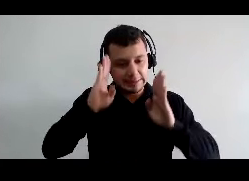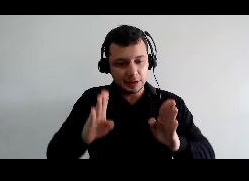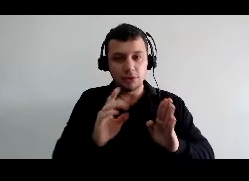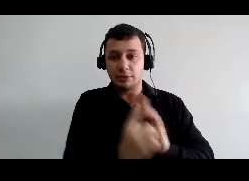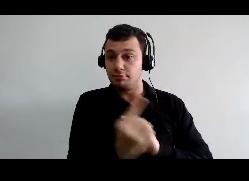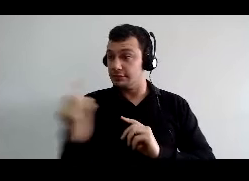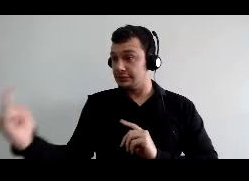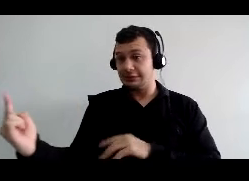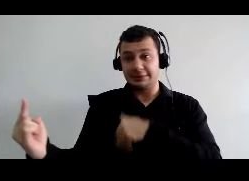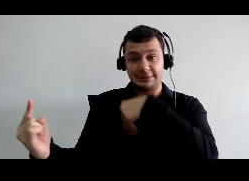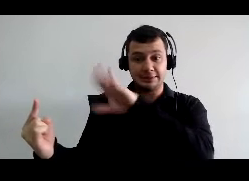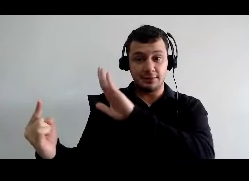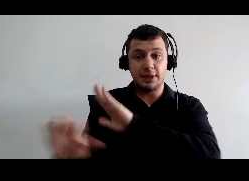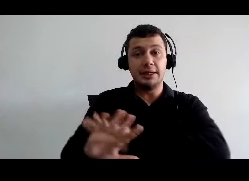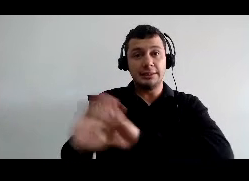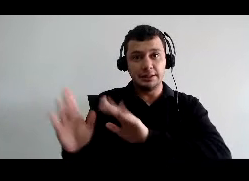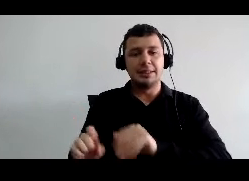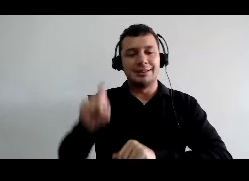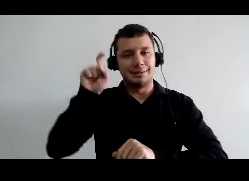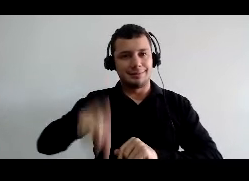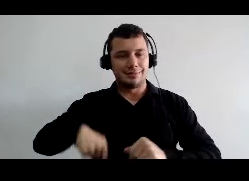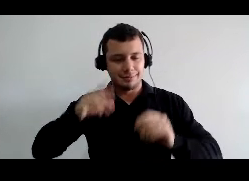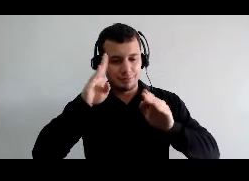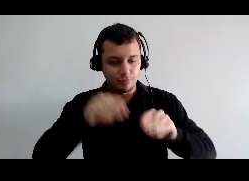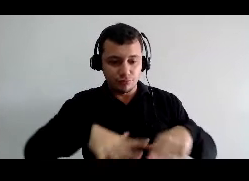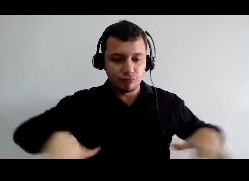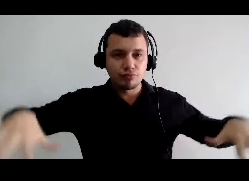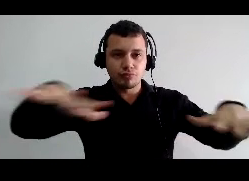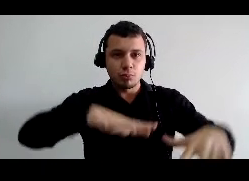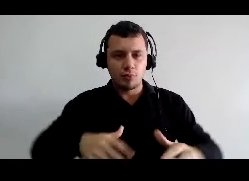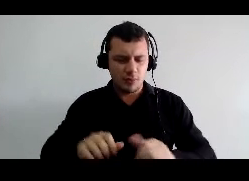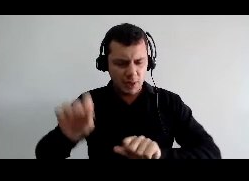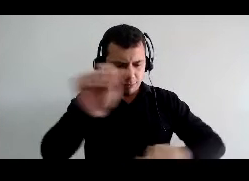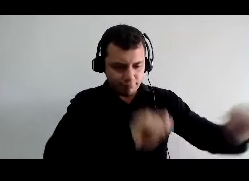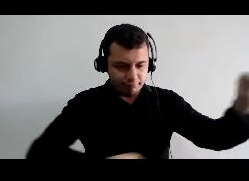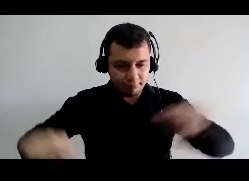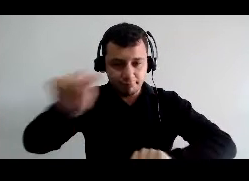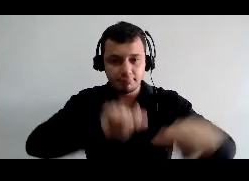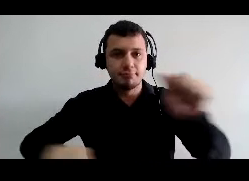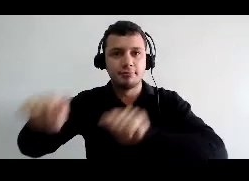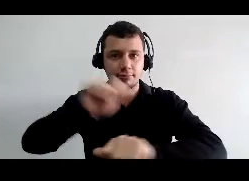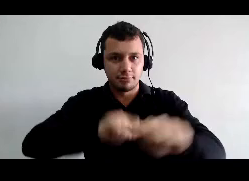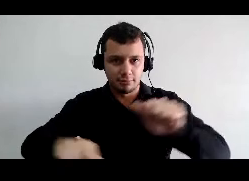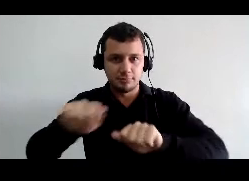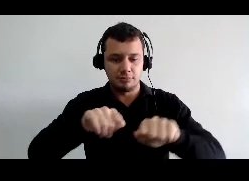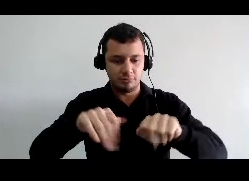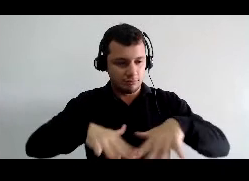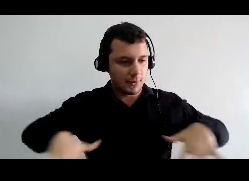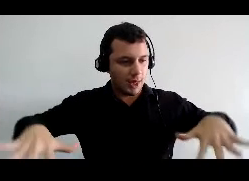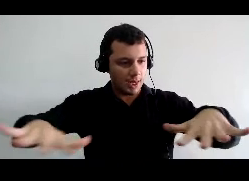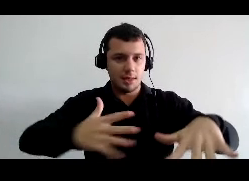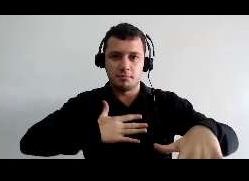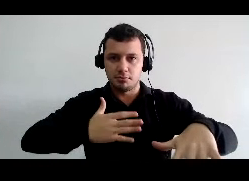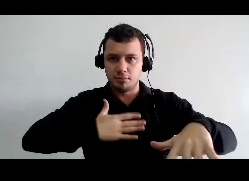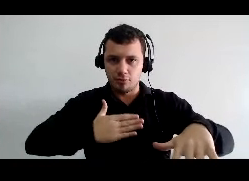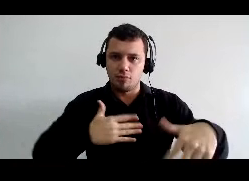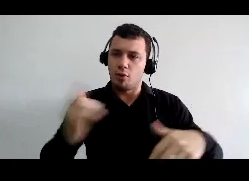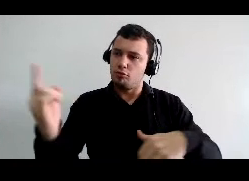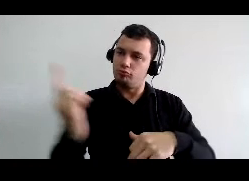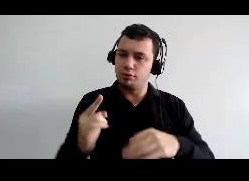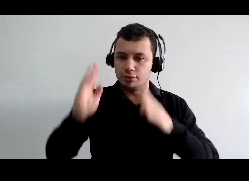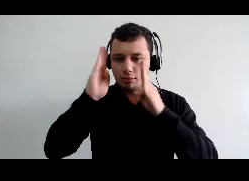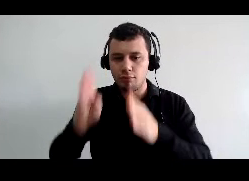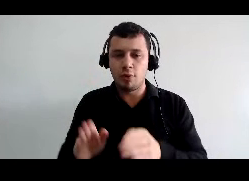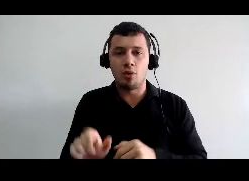computador donde debo estar digitando la historia clínica, yo mismo haga mi limpieza y desinfección de esa área. Cada vez que yo toque